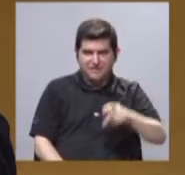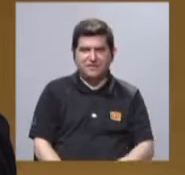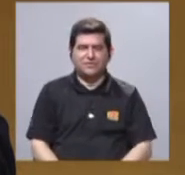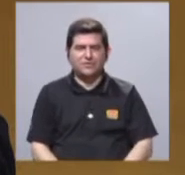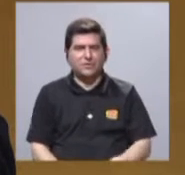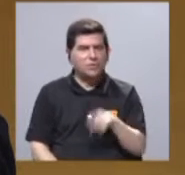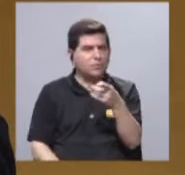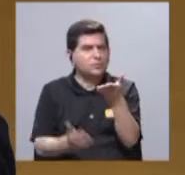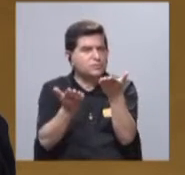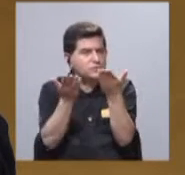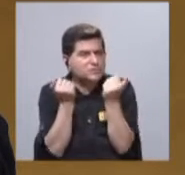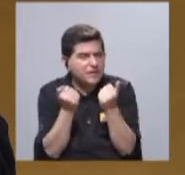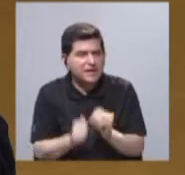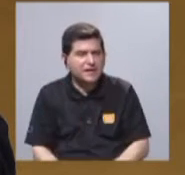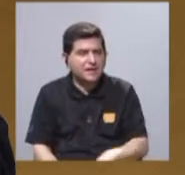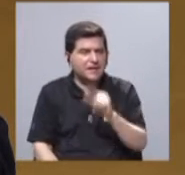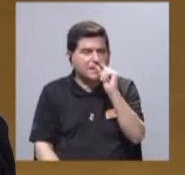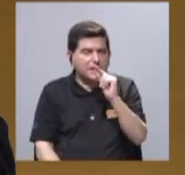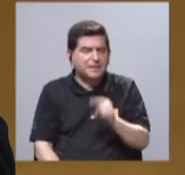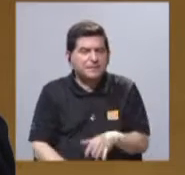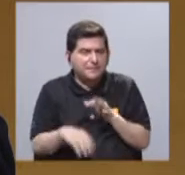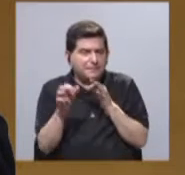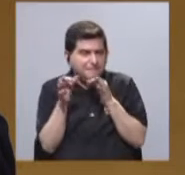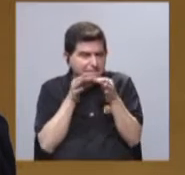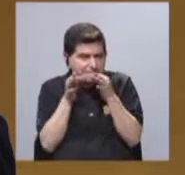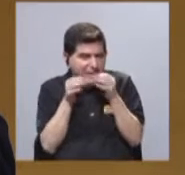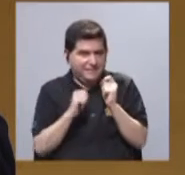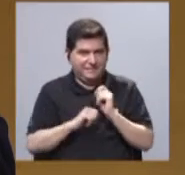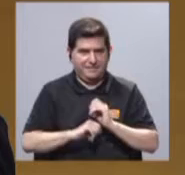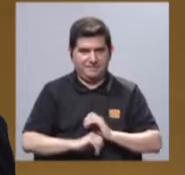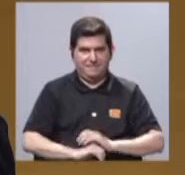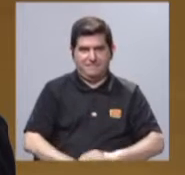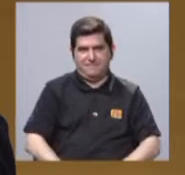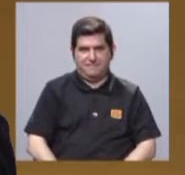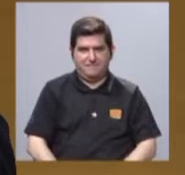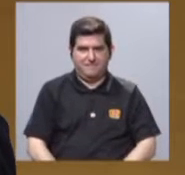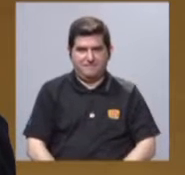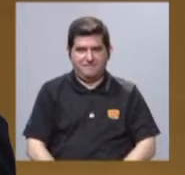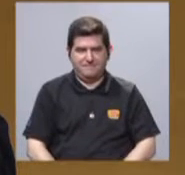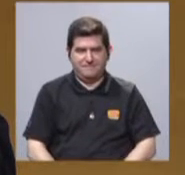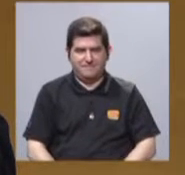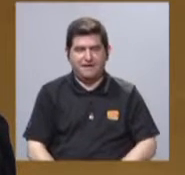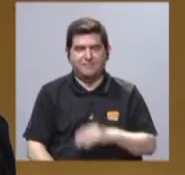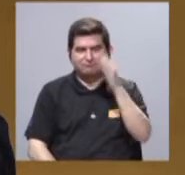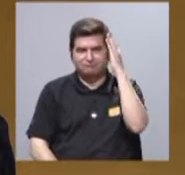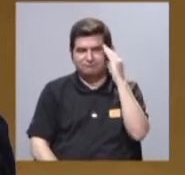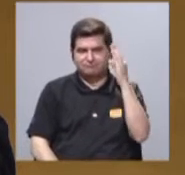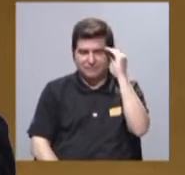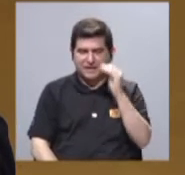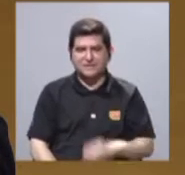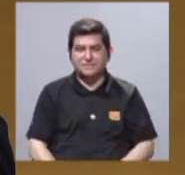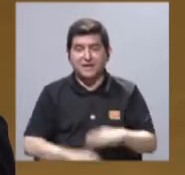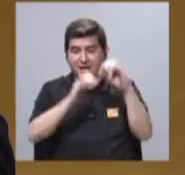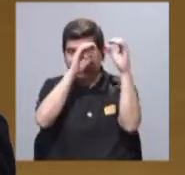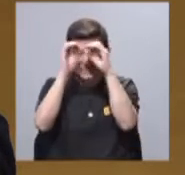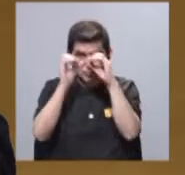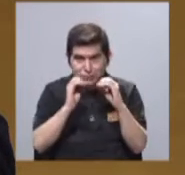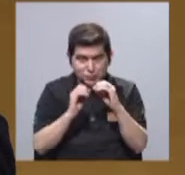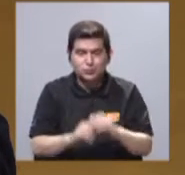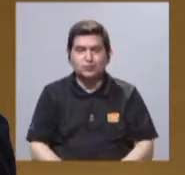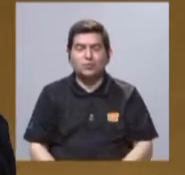quisieras hacer alguna breve mención de la experiencia azul